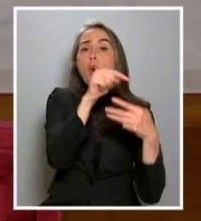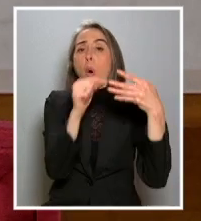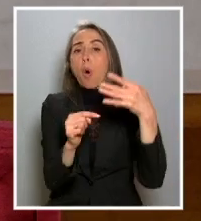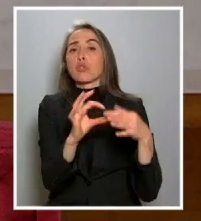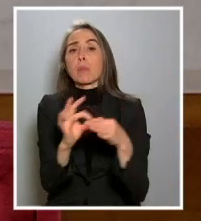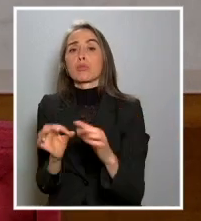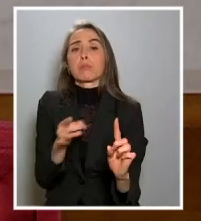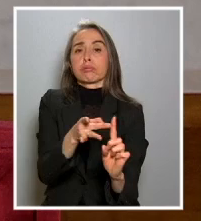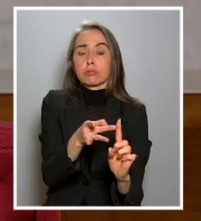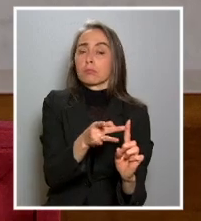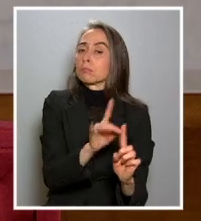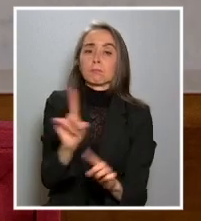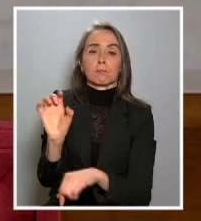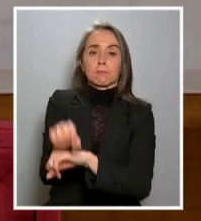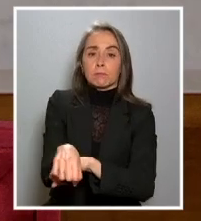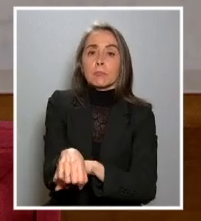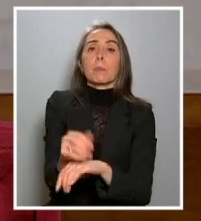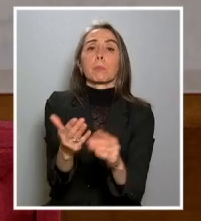Por eso,